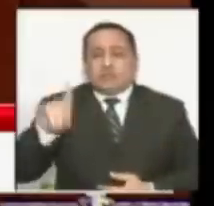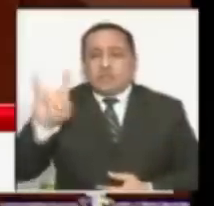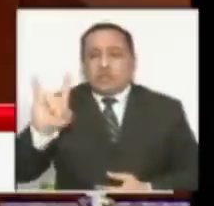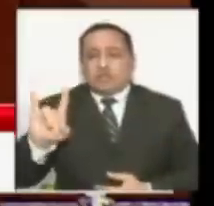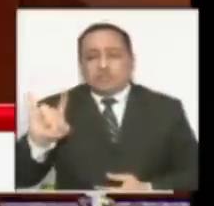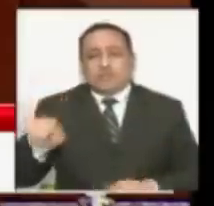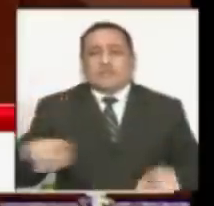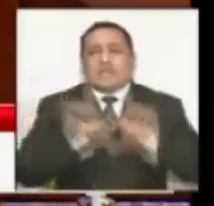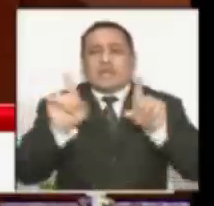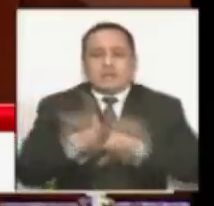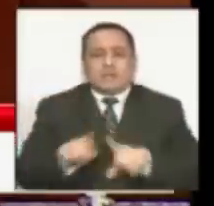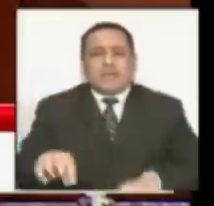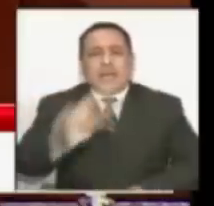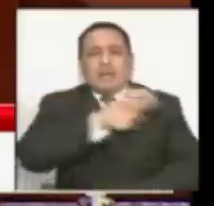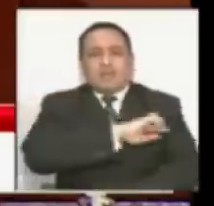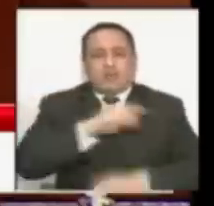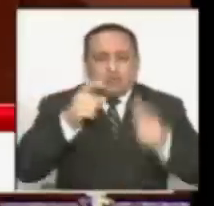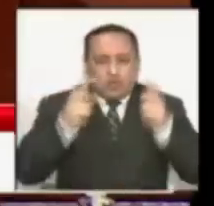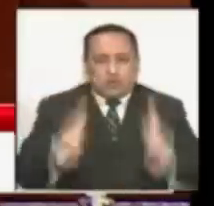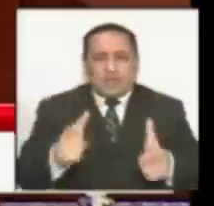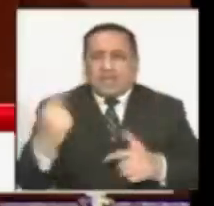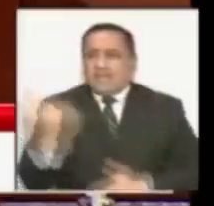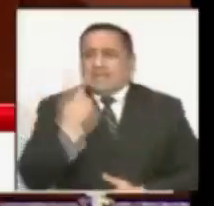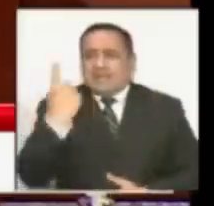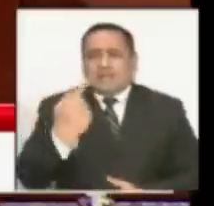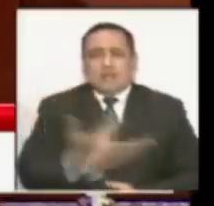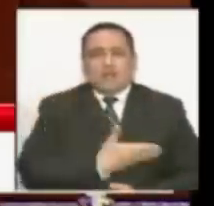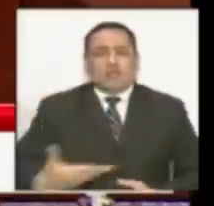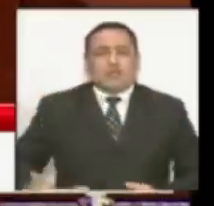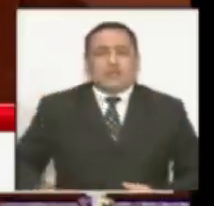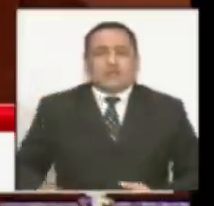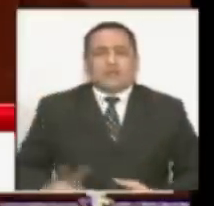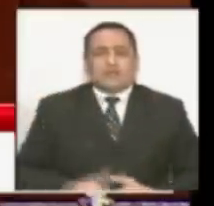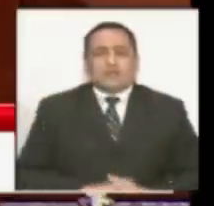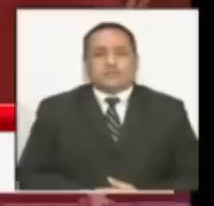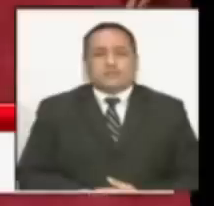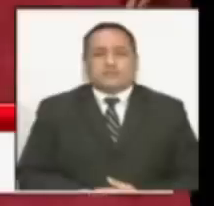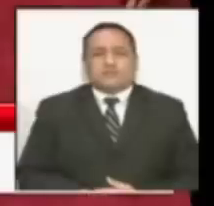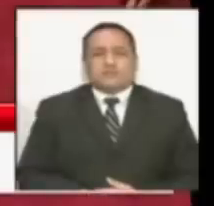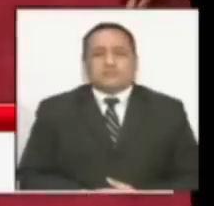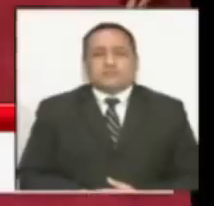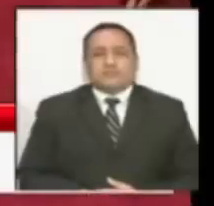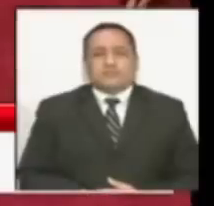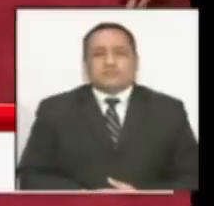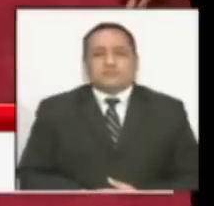SUNEDU, a la Procuraduría General del Estado,